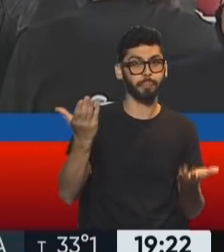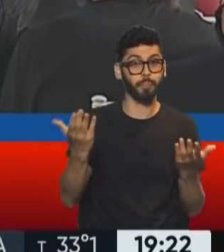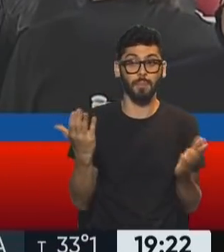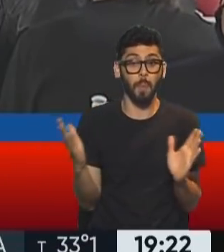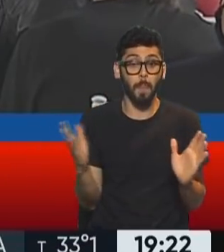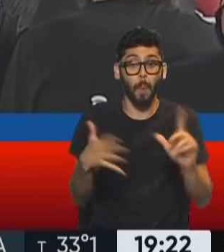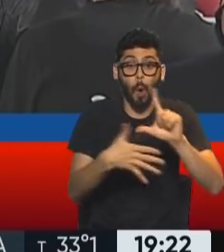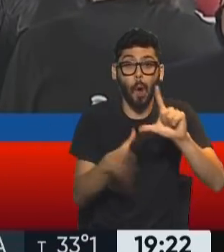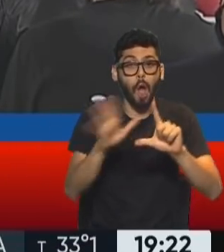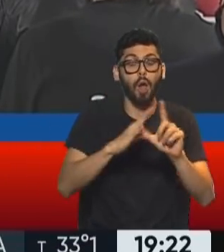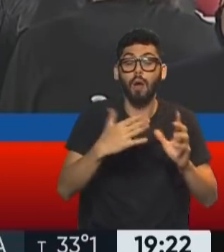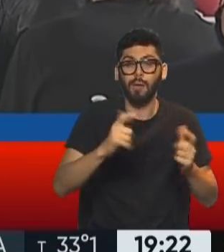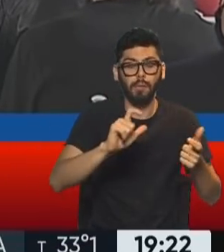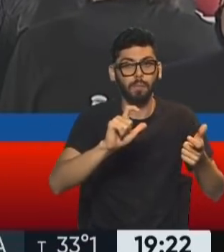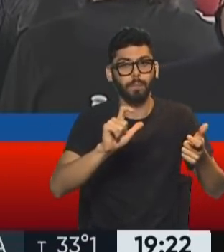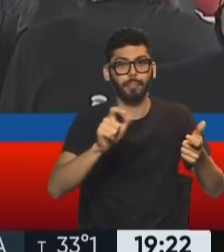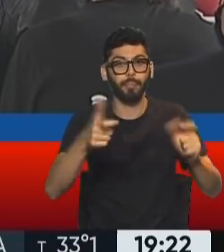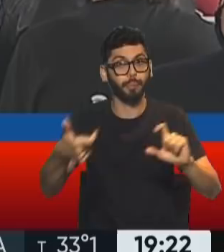en el continente.